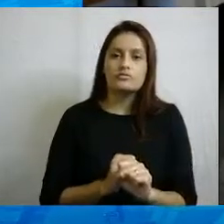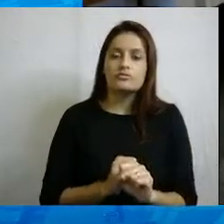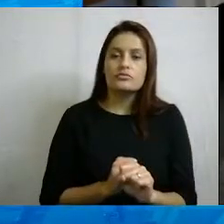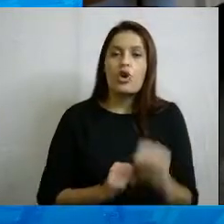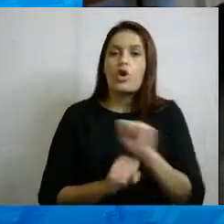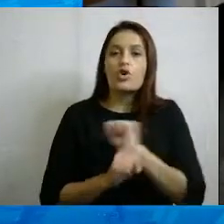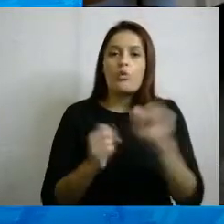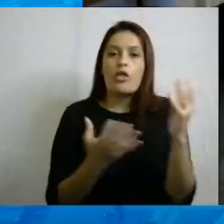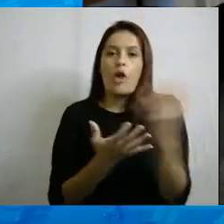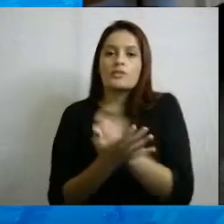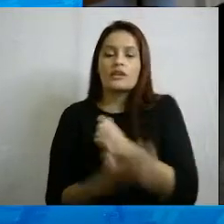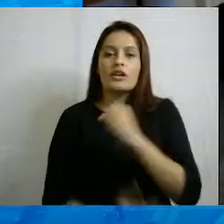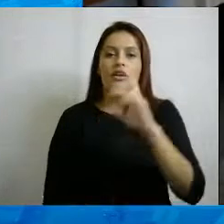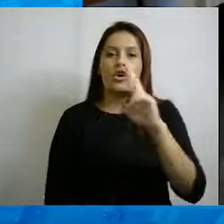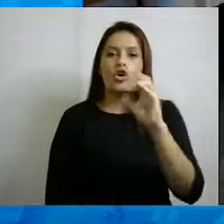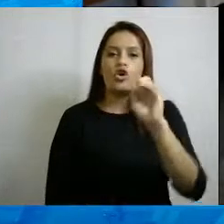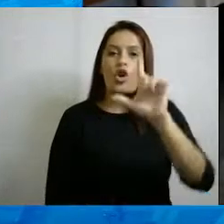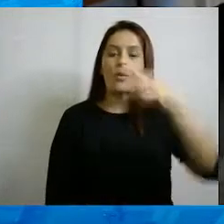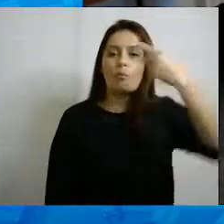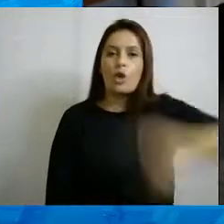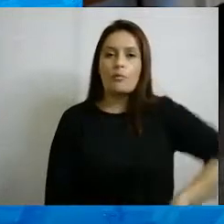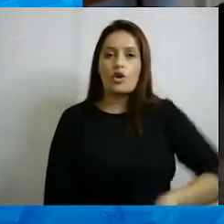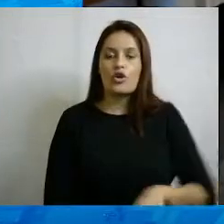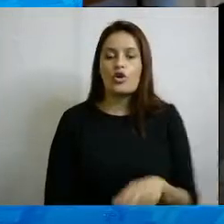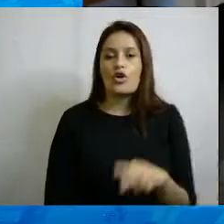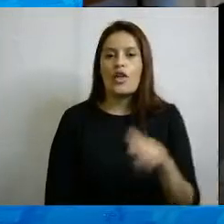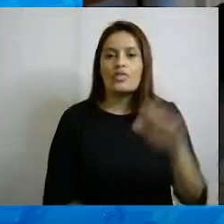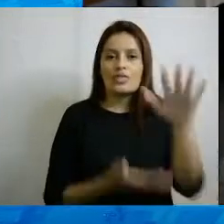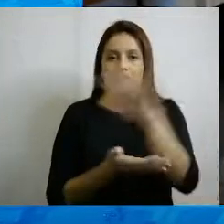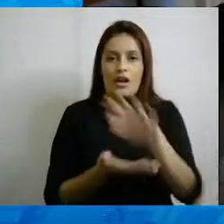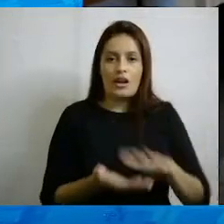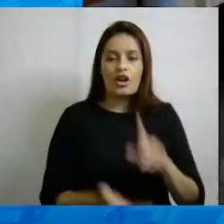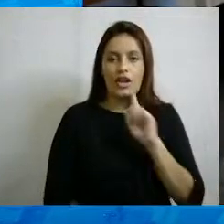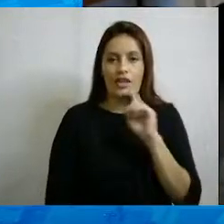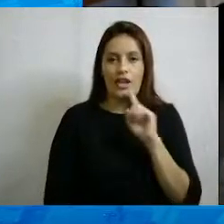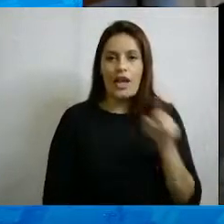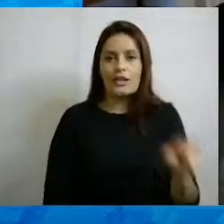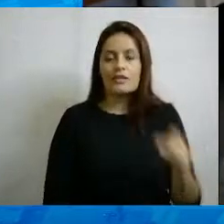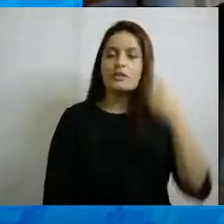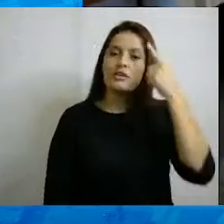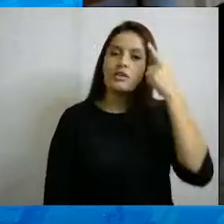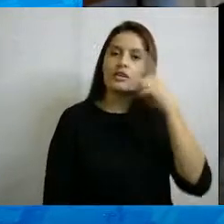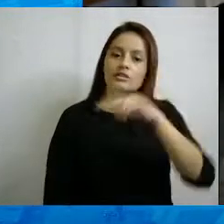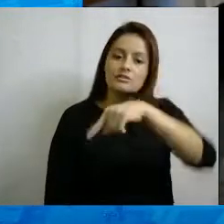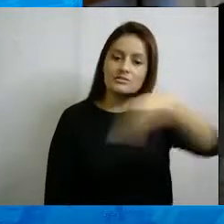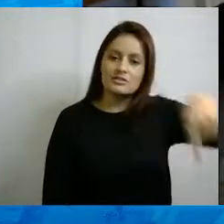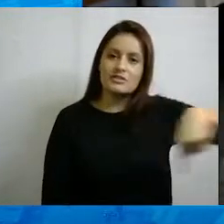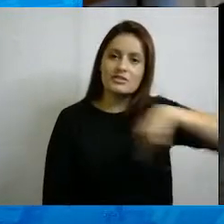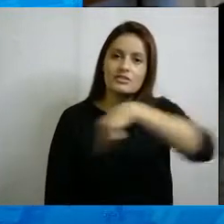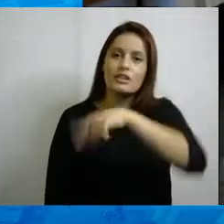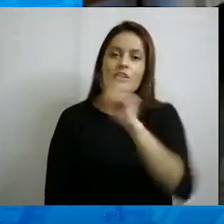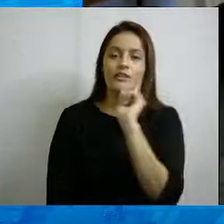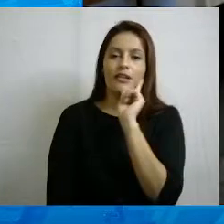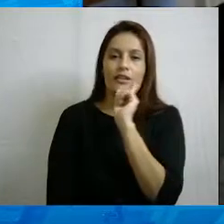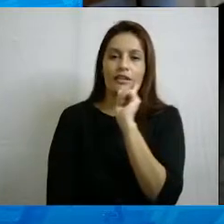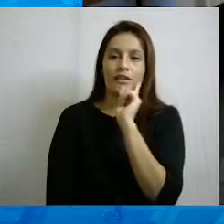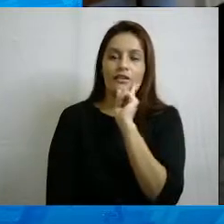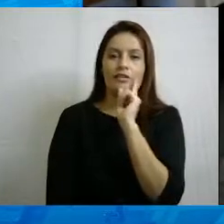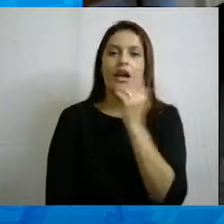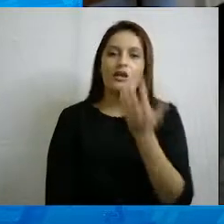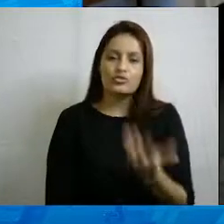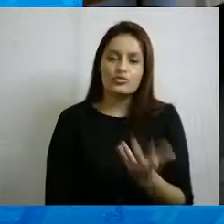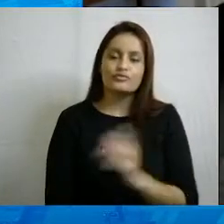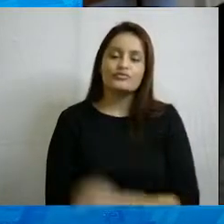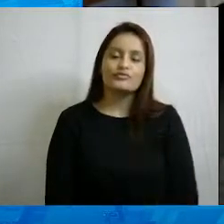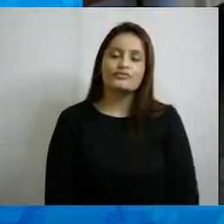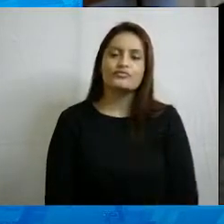obtener nuestro rol propio de los terrenos que tenemos ahí, de los sitios, digamos, en este caso. Y eso, pues lo